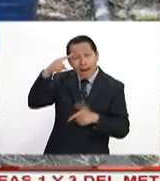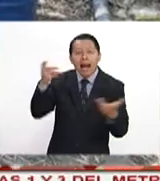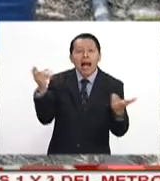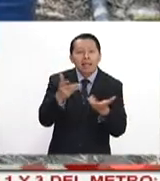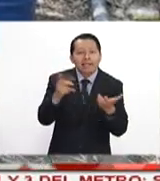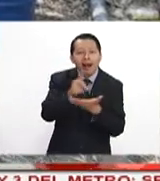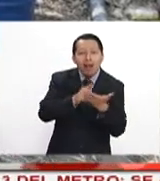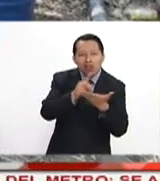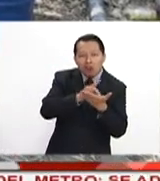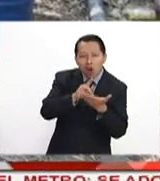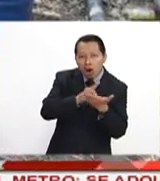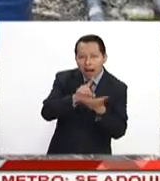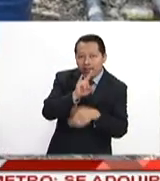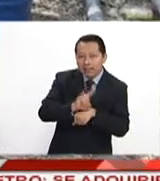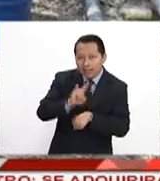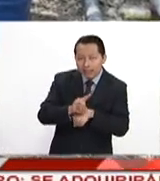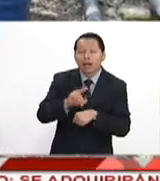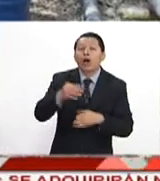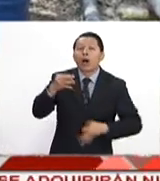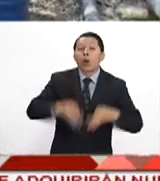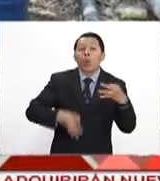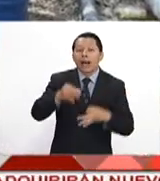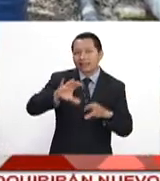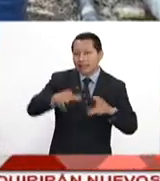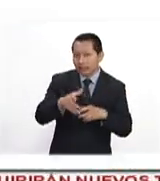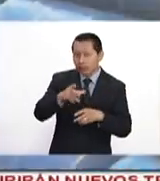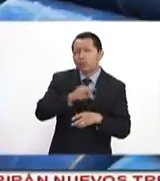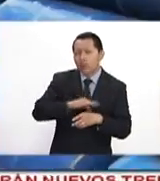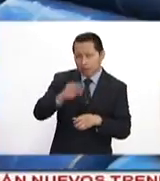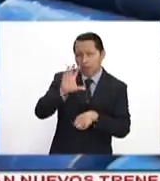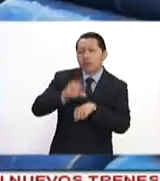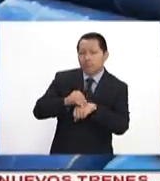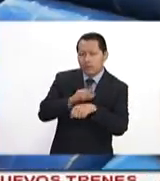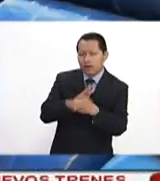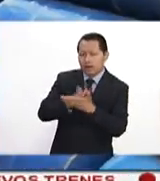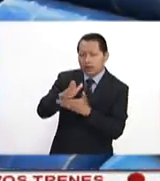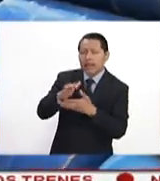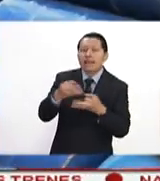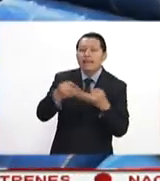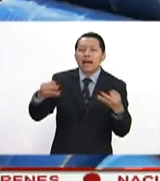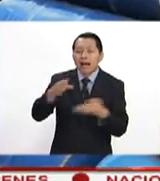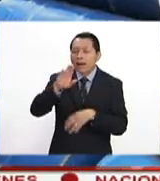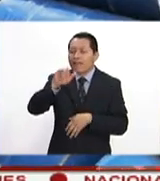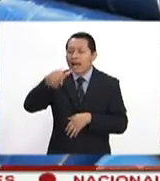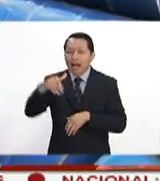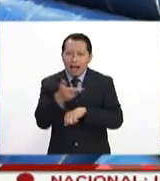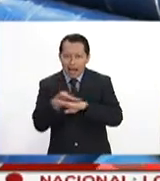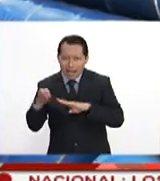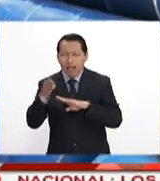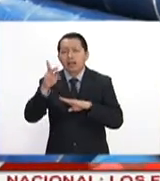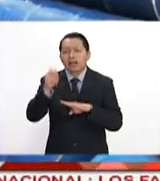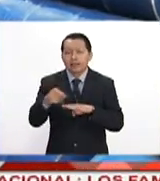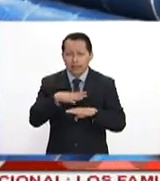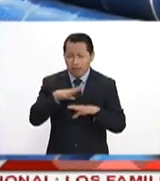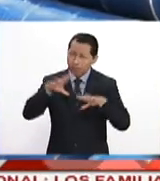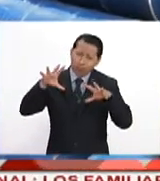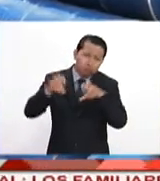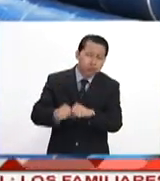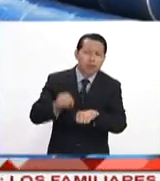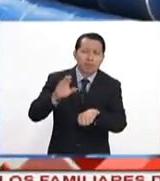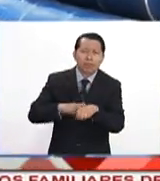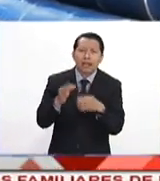drogas sintéticas. Un juez de distrito autorizó el cateo en el municipio de Tierra Blanca, en donde se logró uno de los decomisos